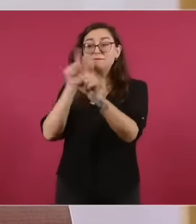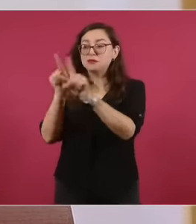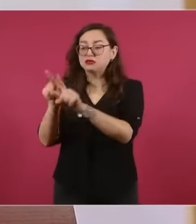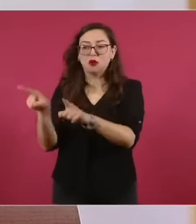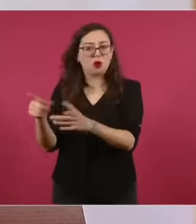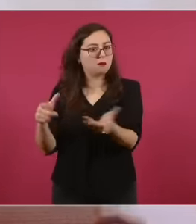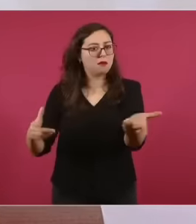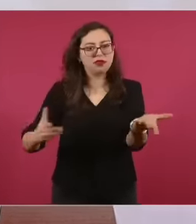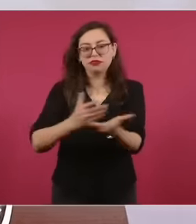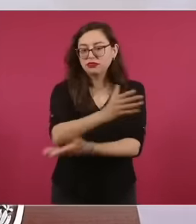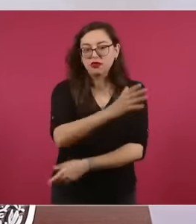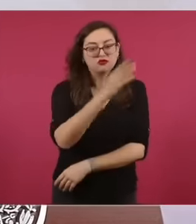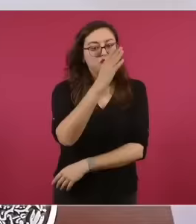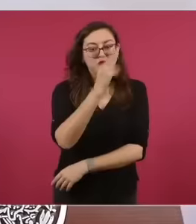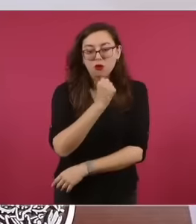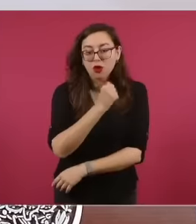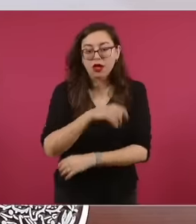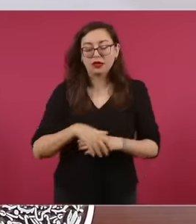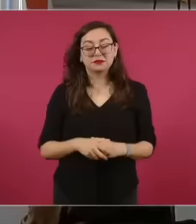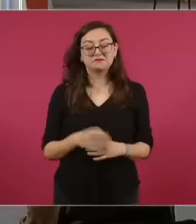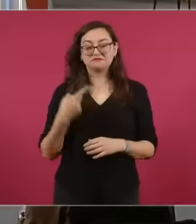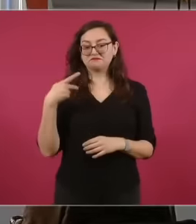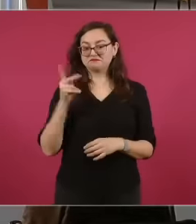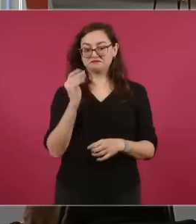de querer